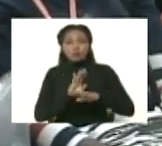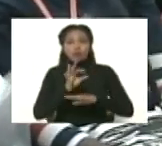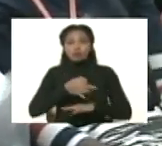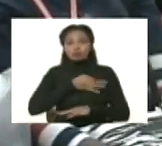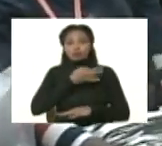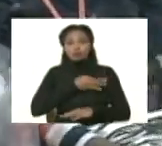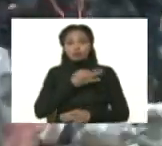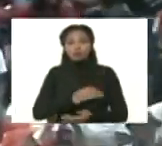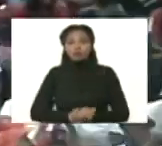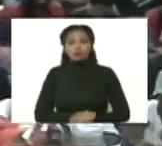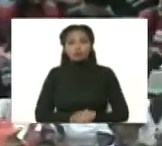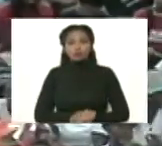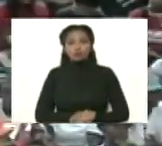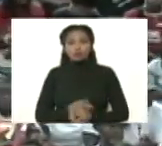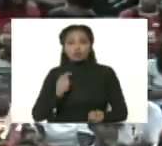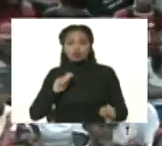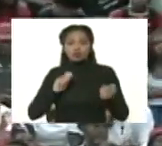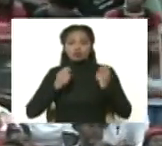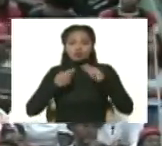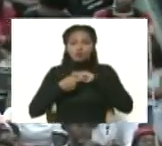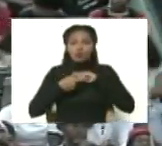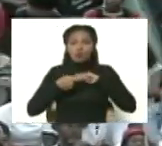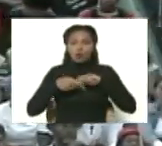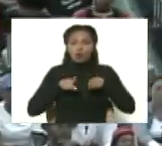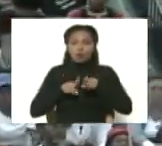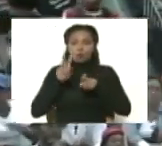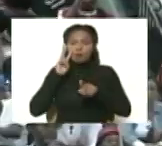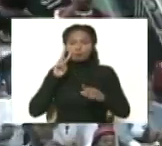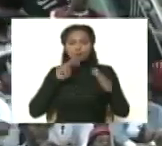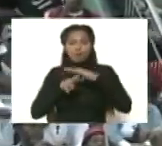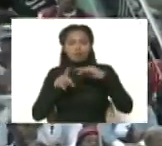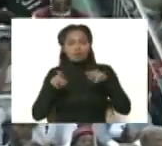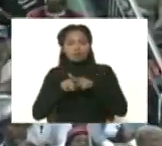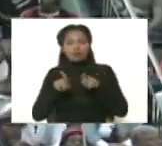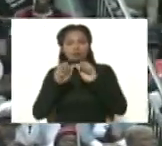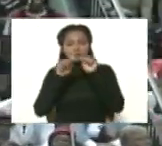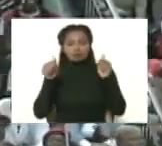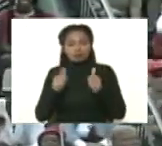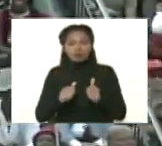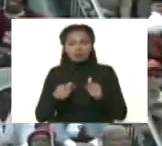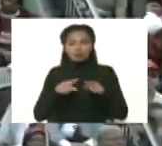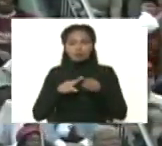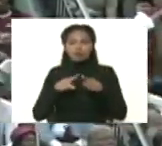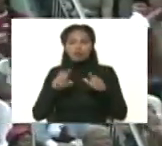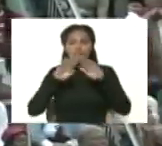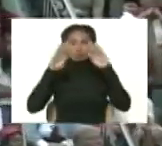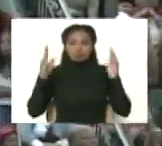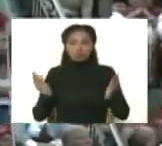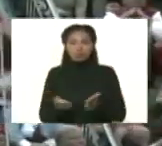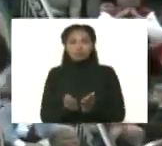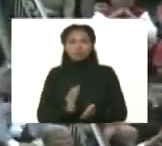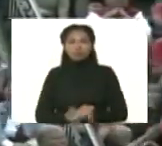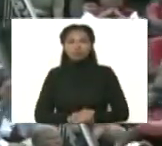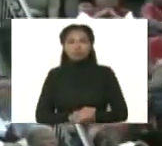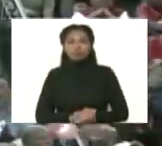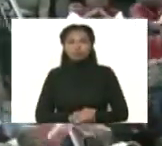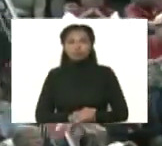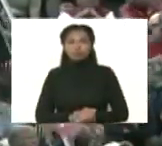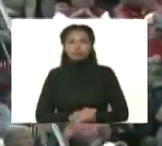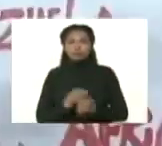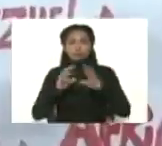social, la transversalización de la perspectiva afro en el sistema geoestadístico, mapeo de